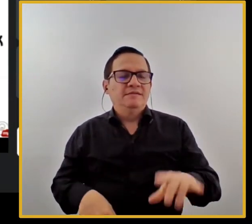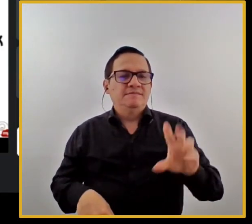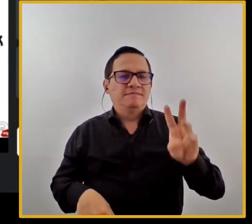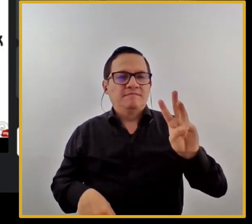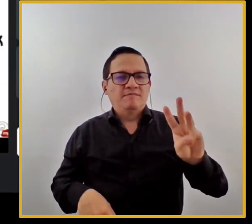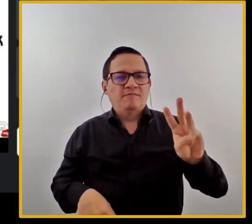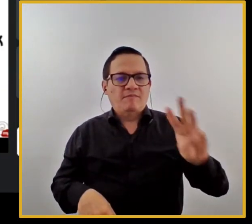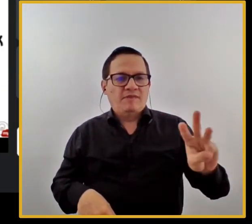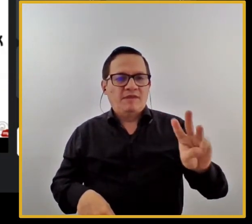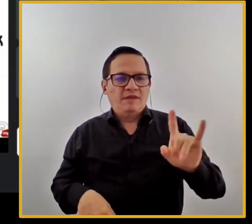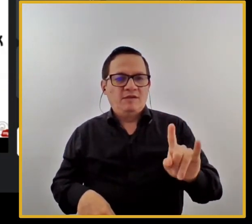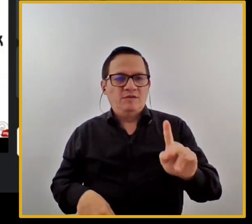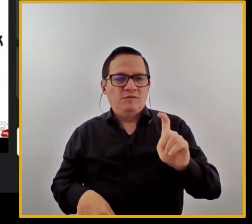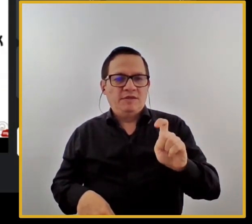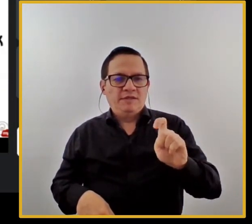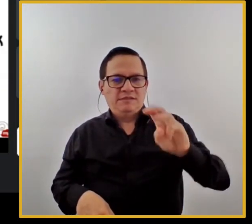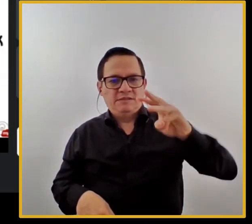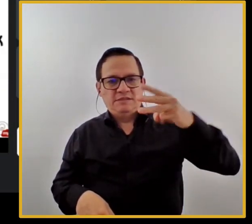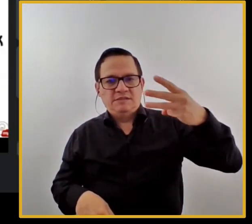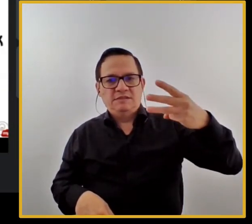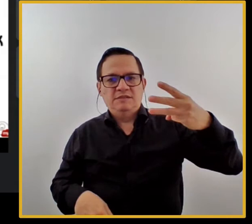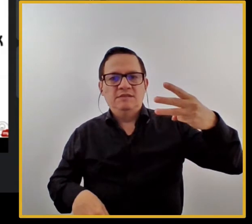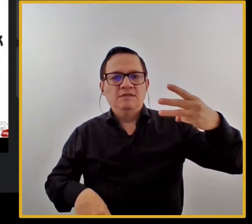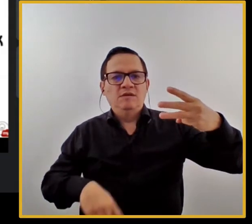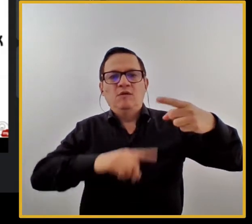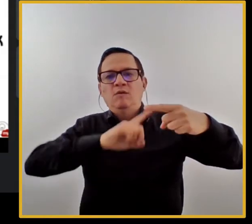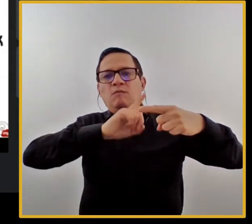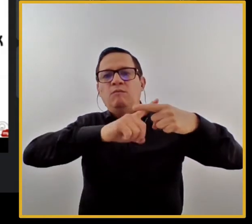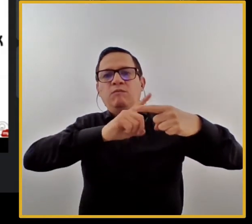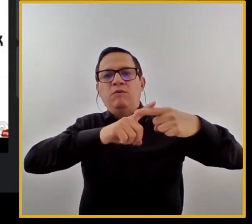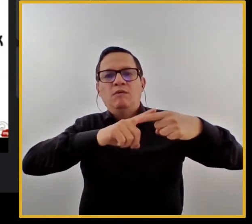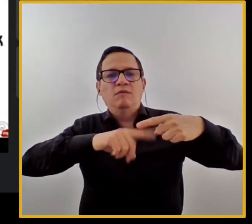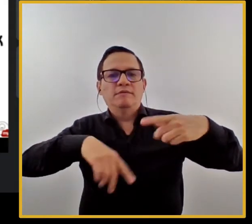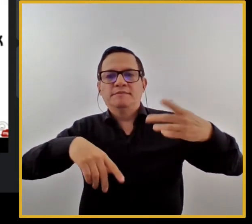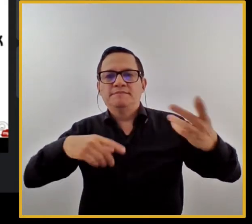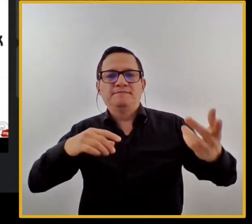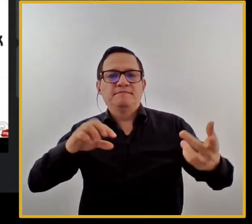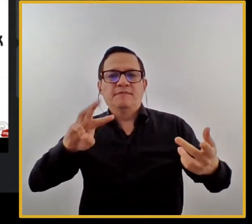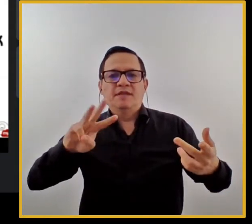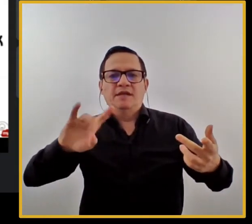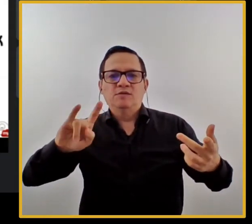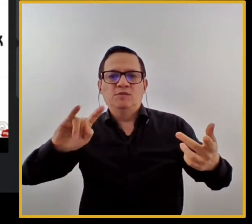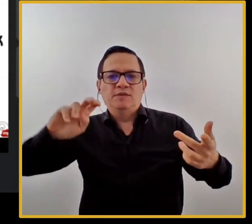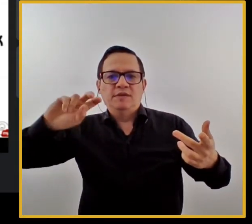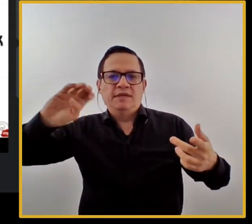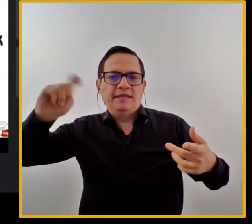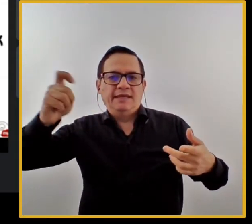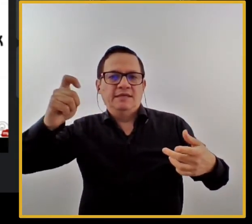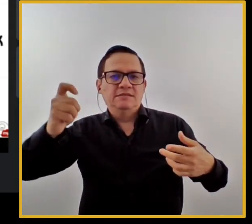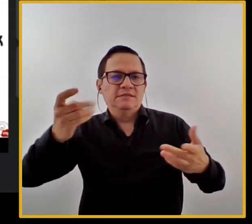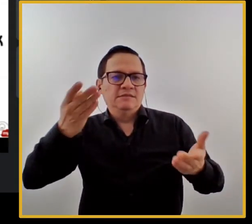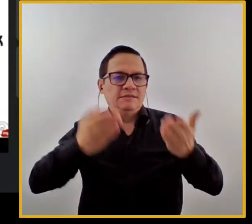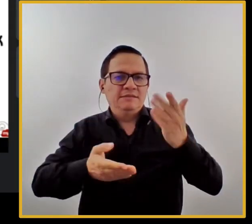x al cuadrado, entonces por u de x, pues me queda 3u al cuadrado